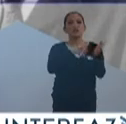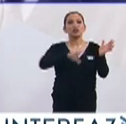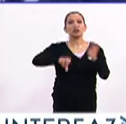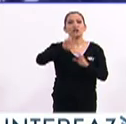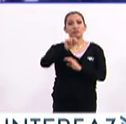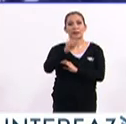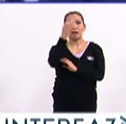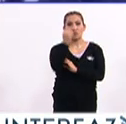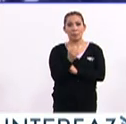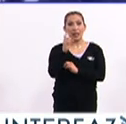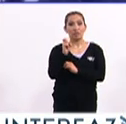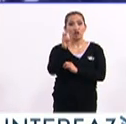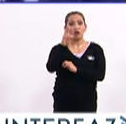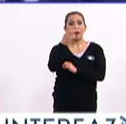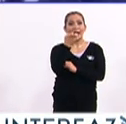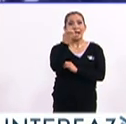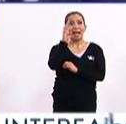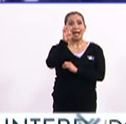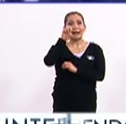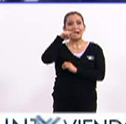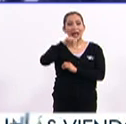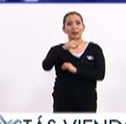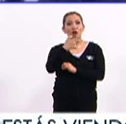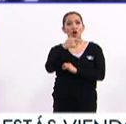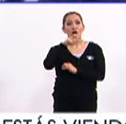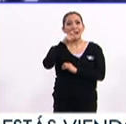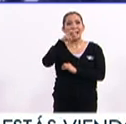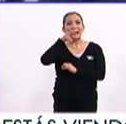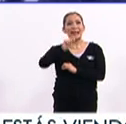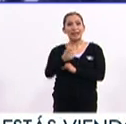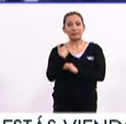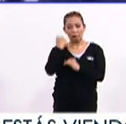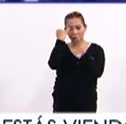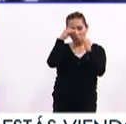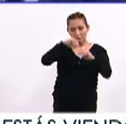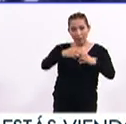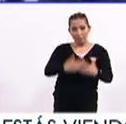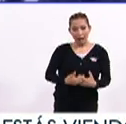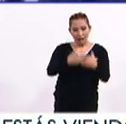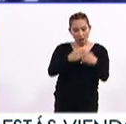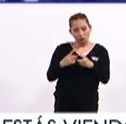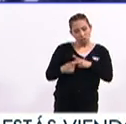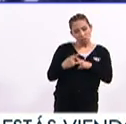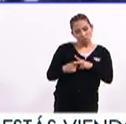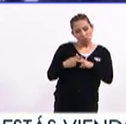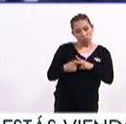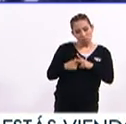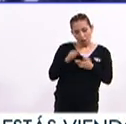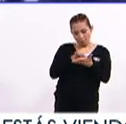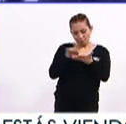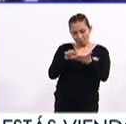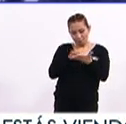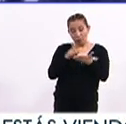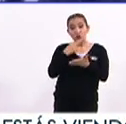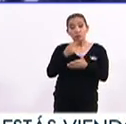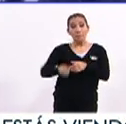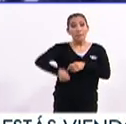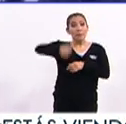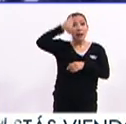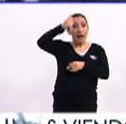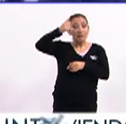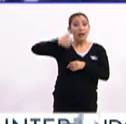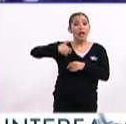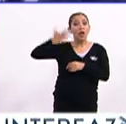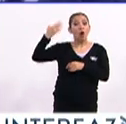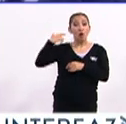En 1889, el doctor Hermann Hollerith patenta una máquina de calcular con tabuladores. Se usó por primera